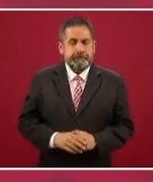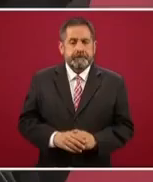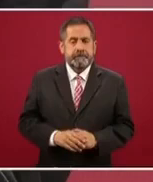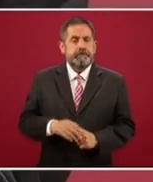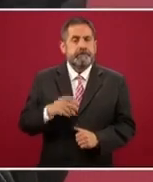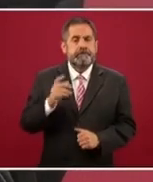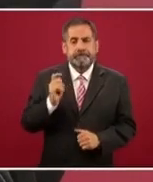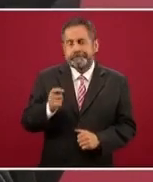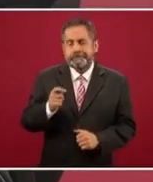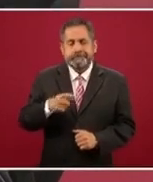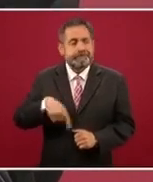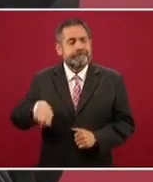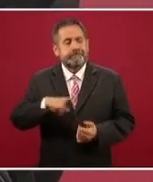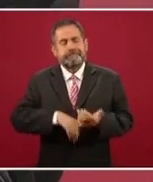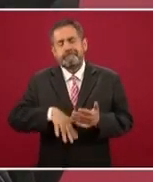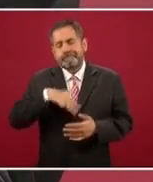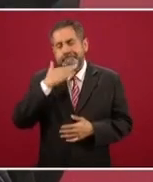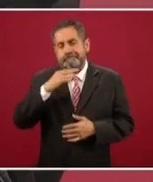pervirtieron